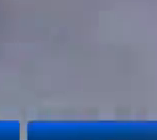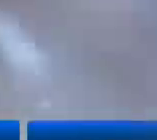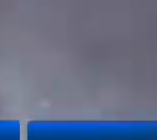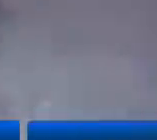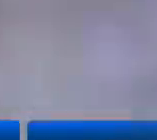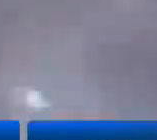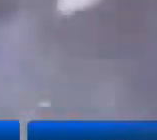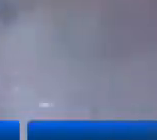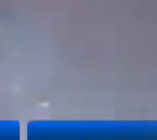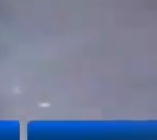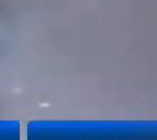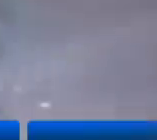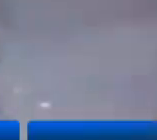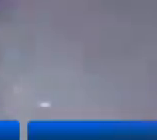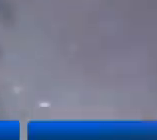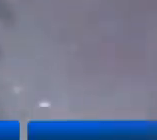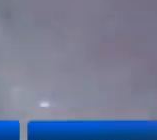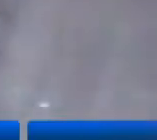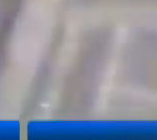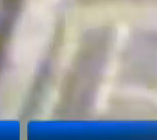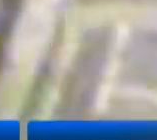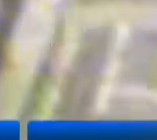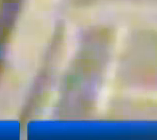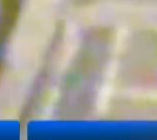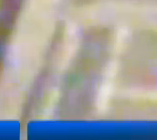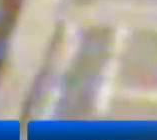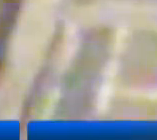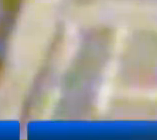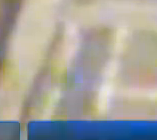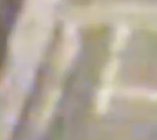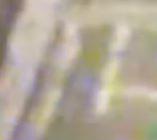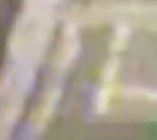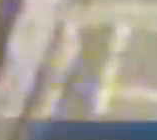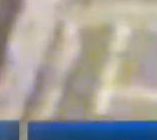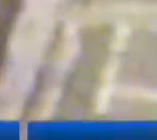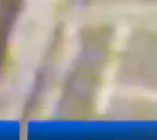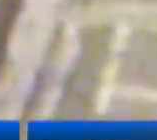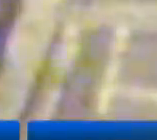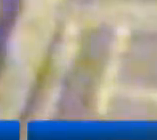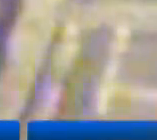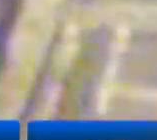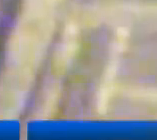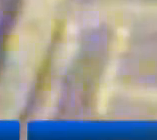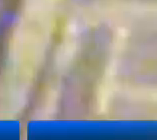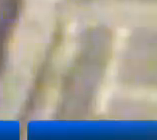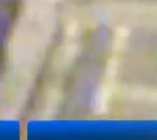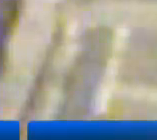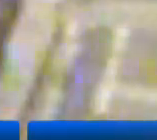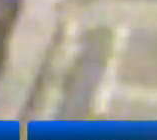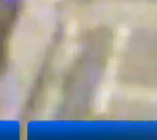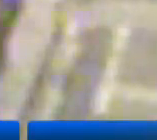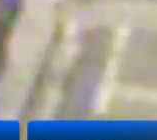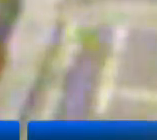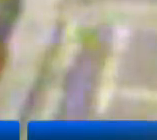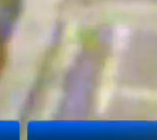Estos son los videos de las cámaras de seguridad de Teleamazonas Guayaquil. Captaron el instante en que un vehículo a toda velocidad llegó hasta los exteriores del canal.